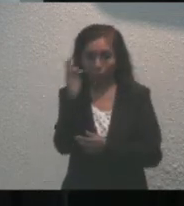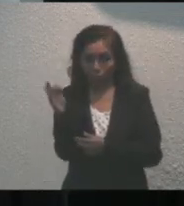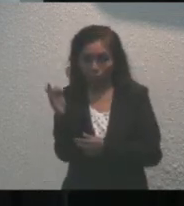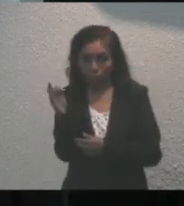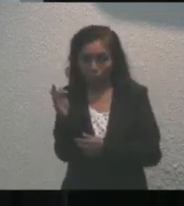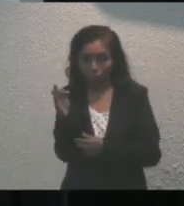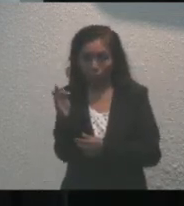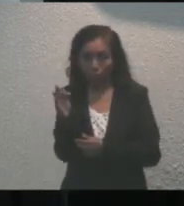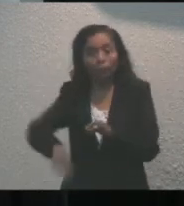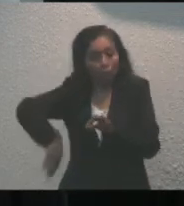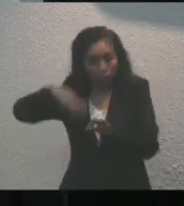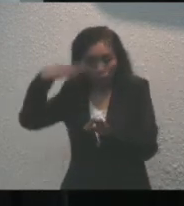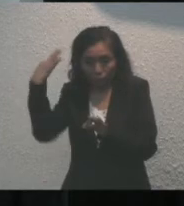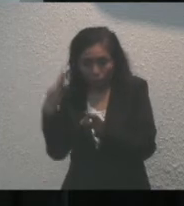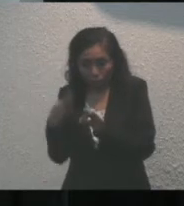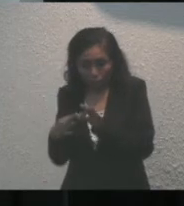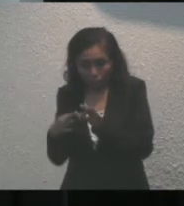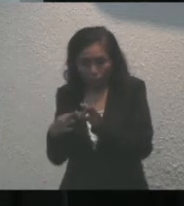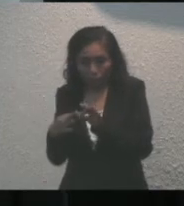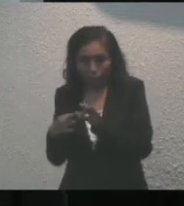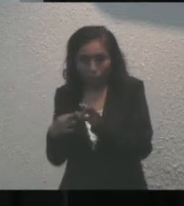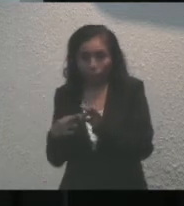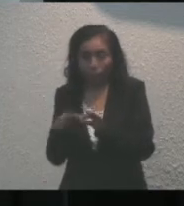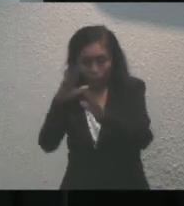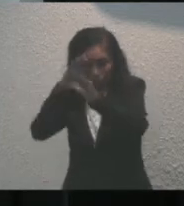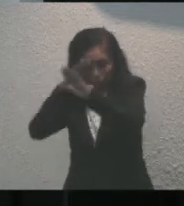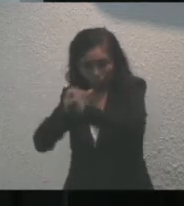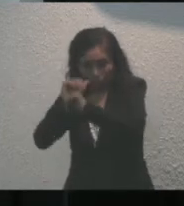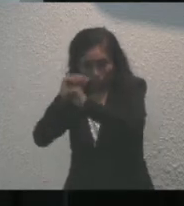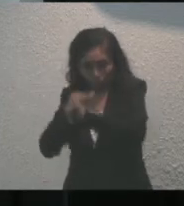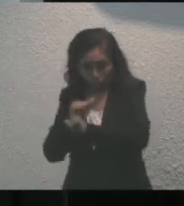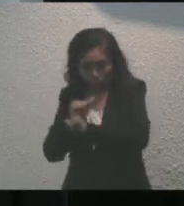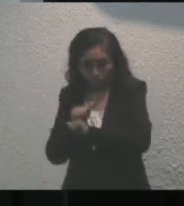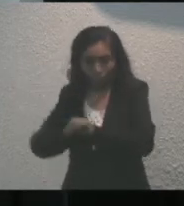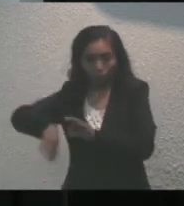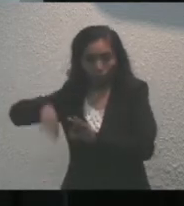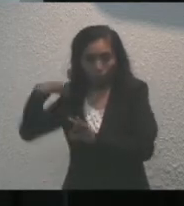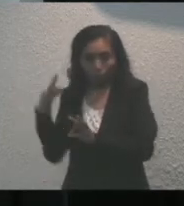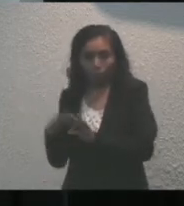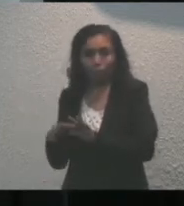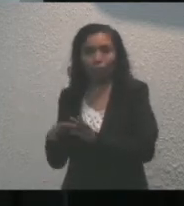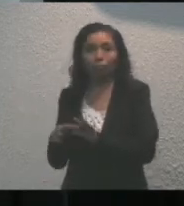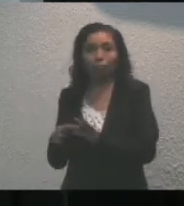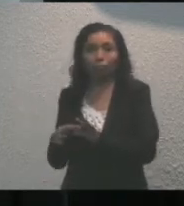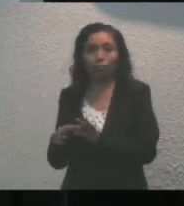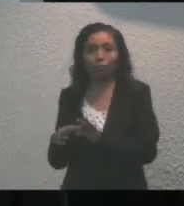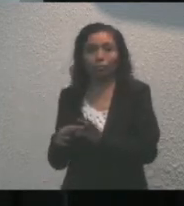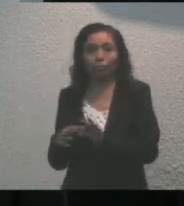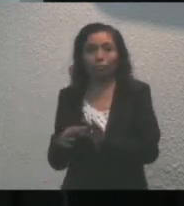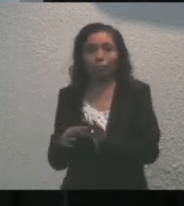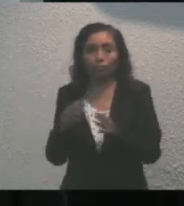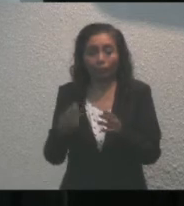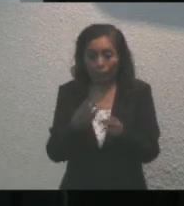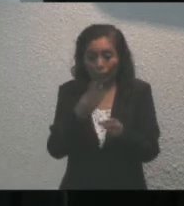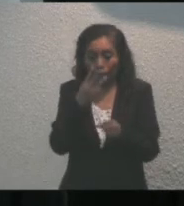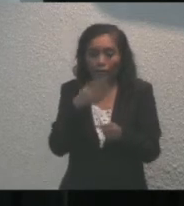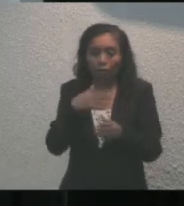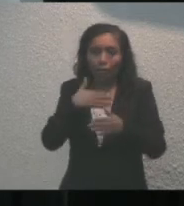que determine la presidencia de la mesa directiva, la cual deberá llevarse a cabo dentro del tercer año del